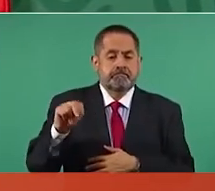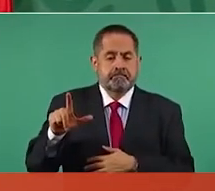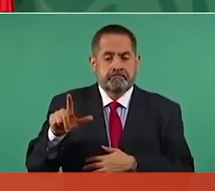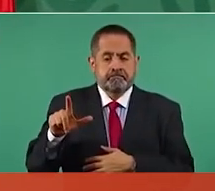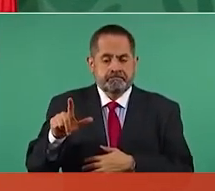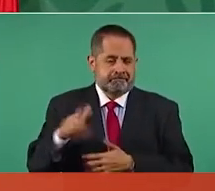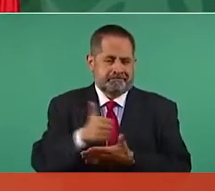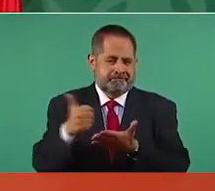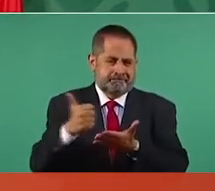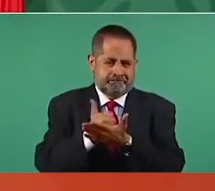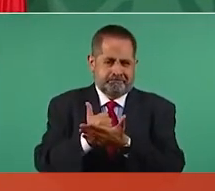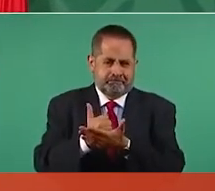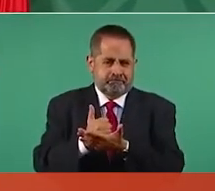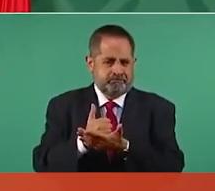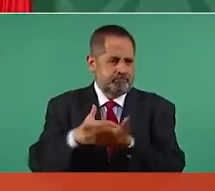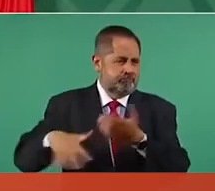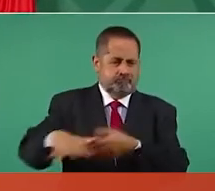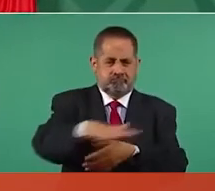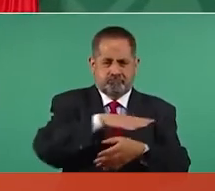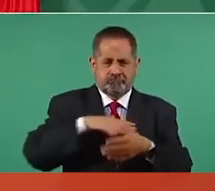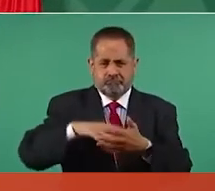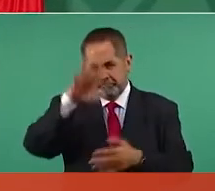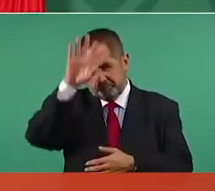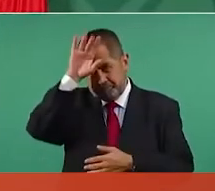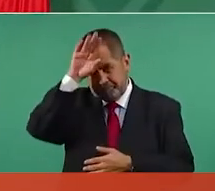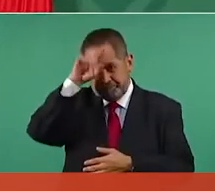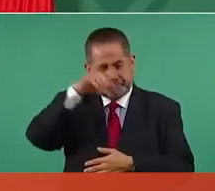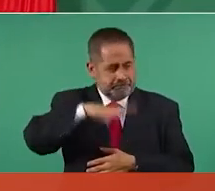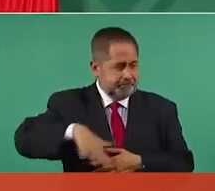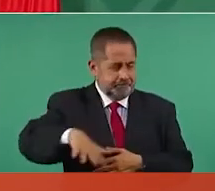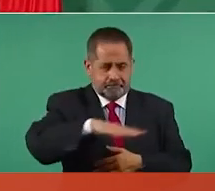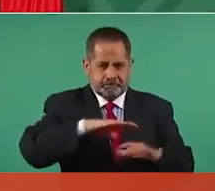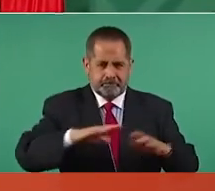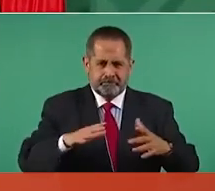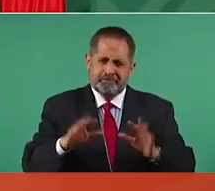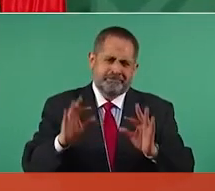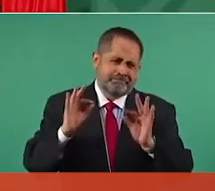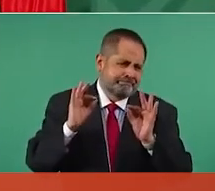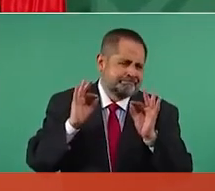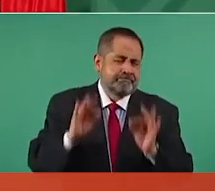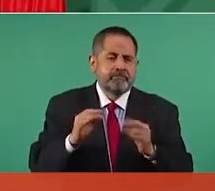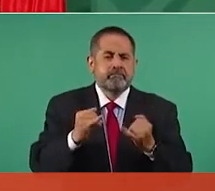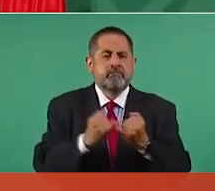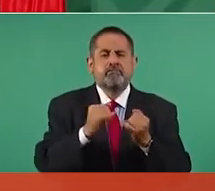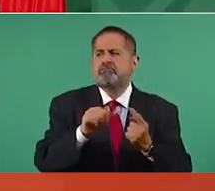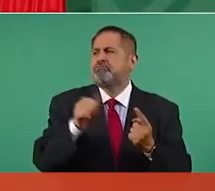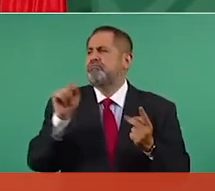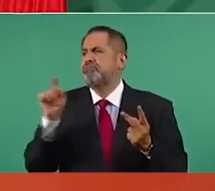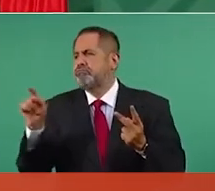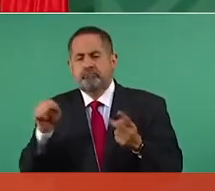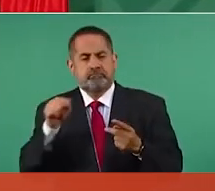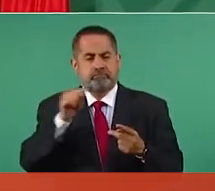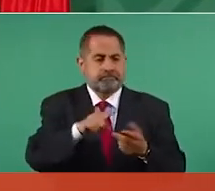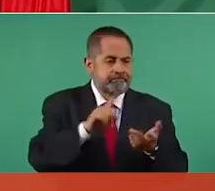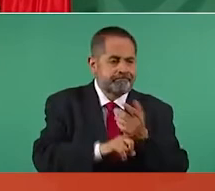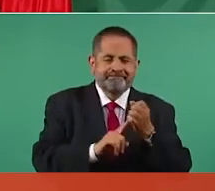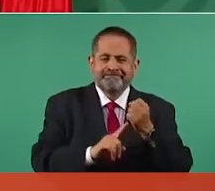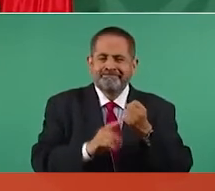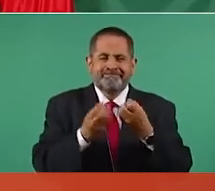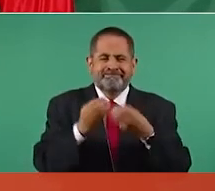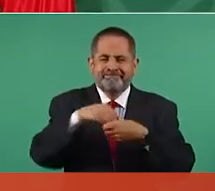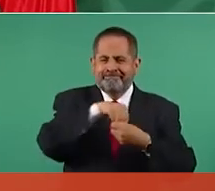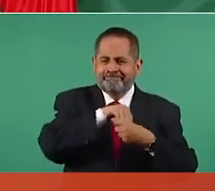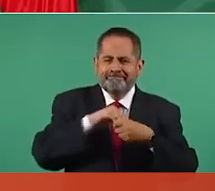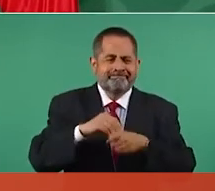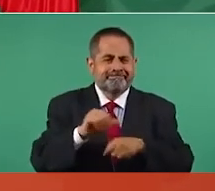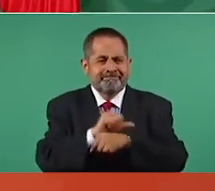la zona metropolitana de Monterrey, pues como otras zonas metropolitanas, tiene muchos problemas